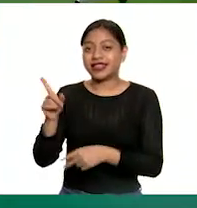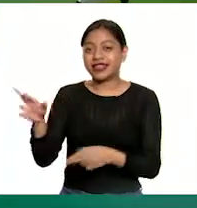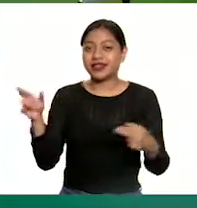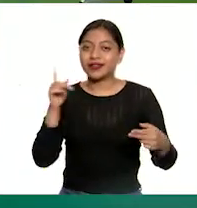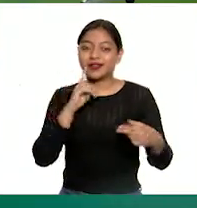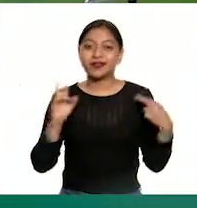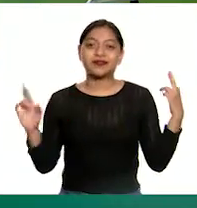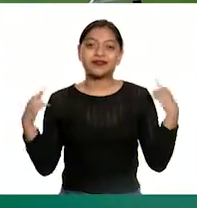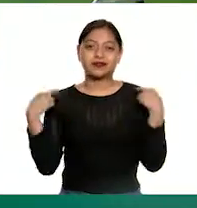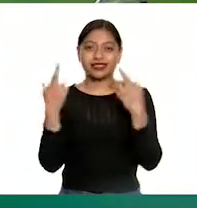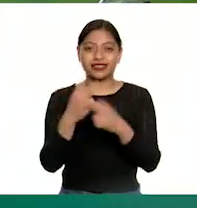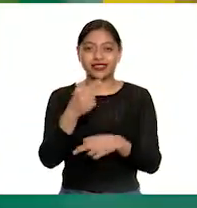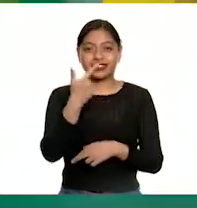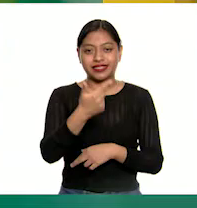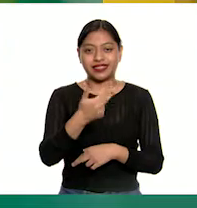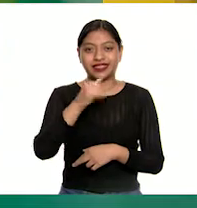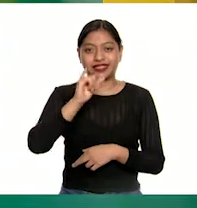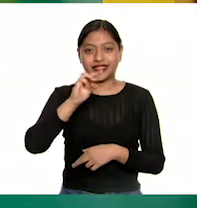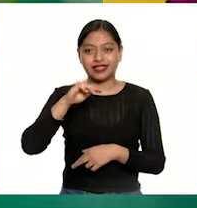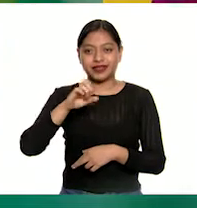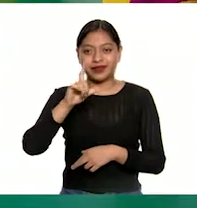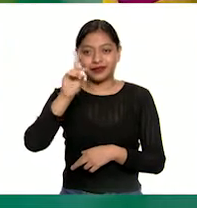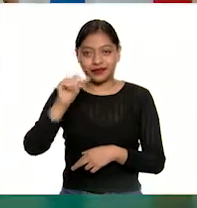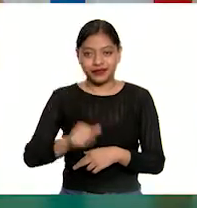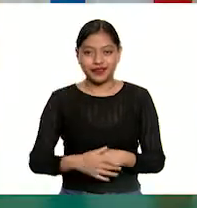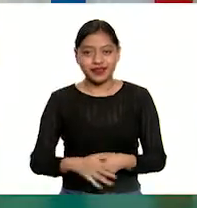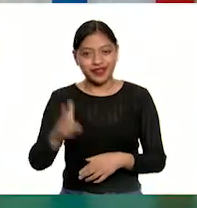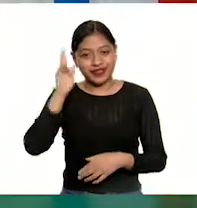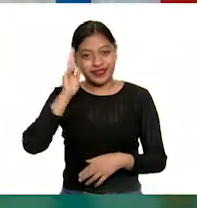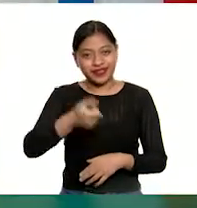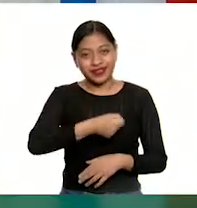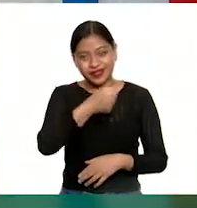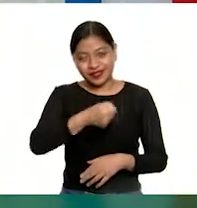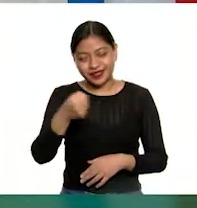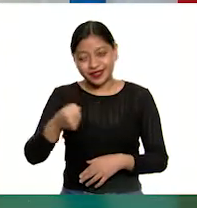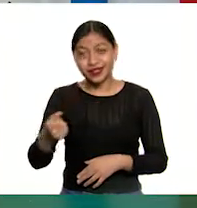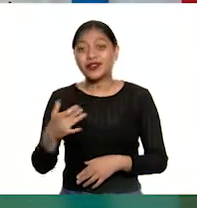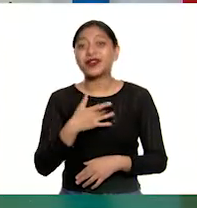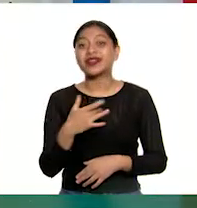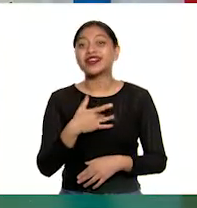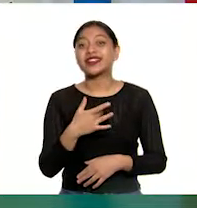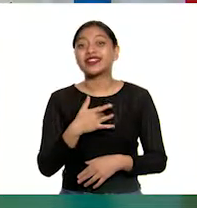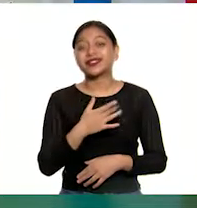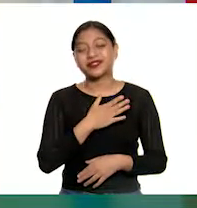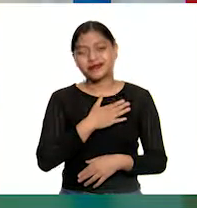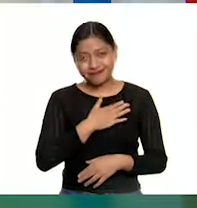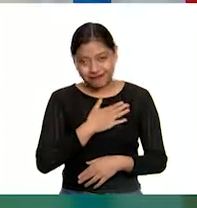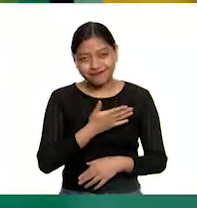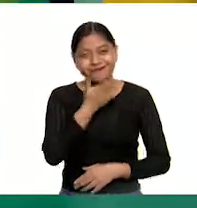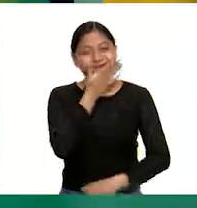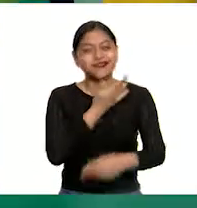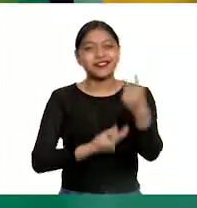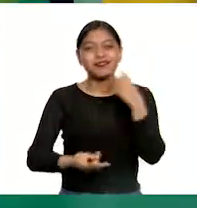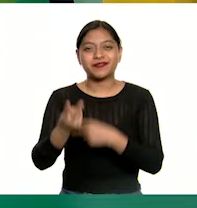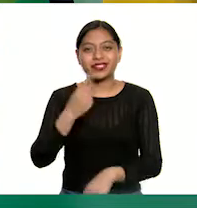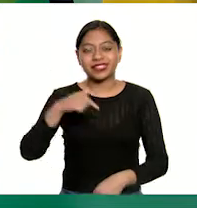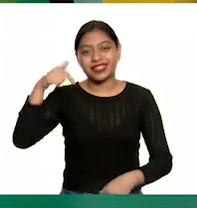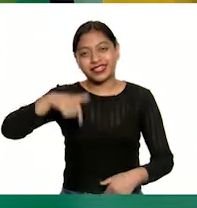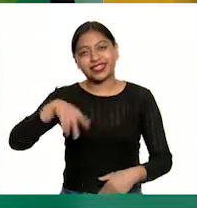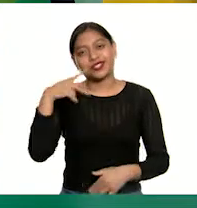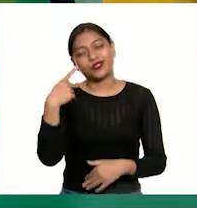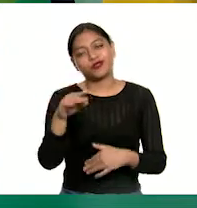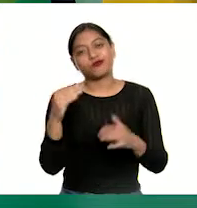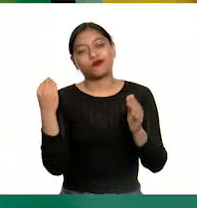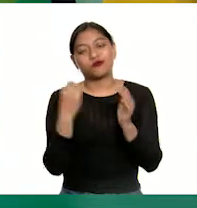Imelda. Hola, maestra, bienvenida. Hola, ¿cómo estás? Nos saludamos con una mano en el corazón. Niñas, niños, bienvenidos a esta su clase